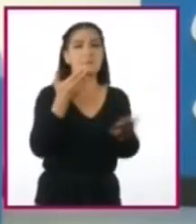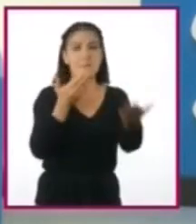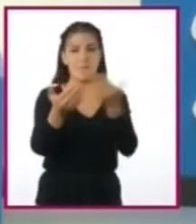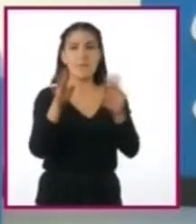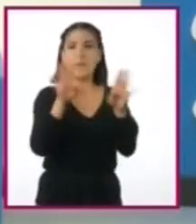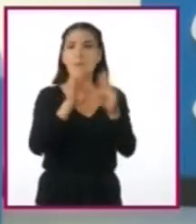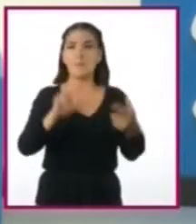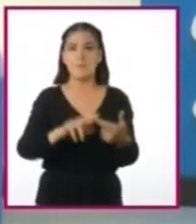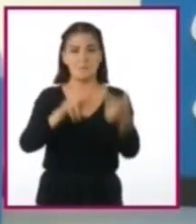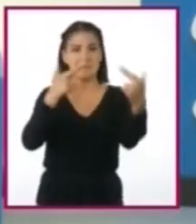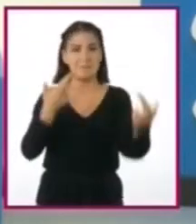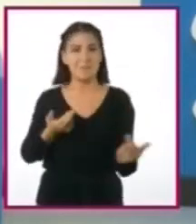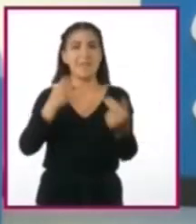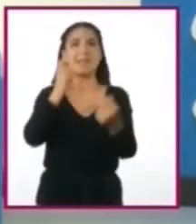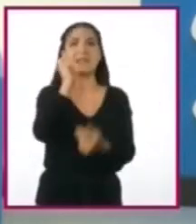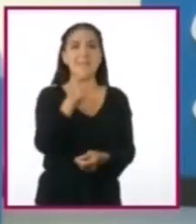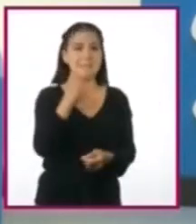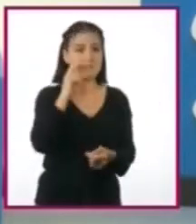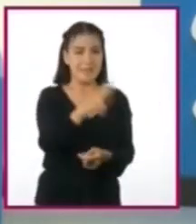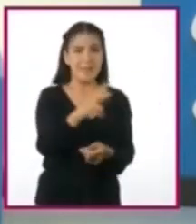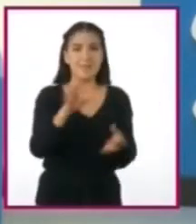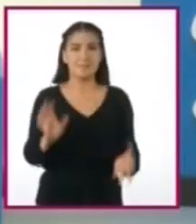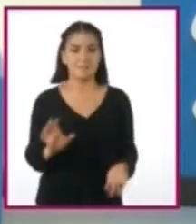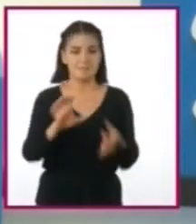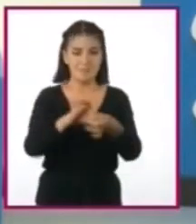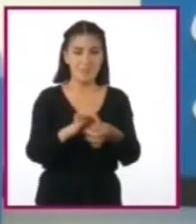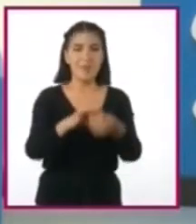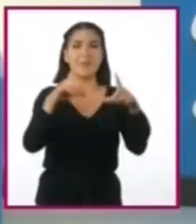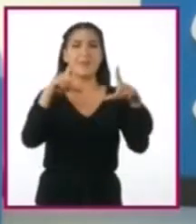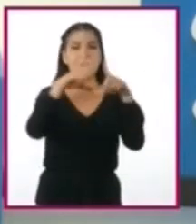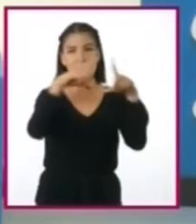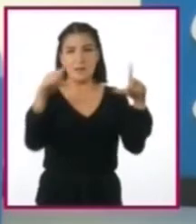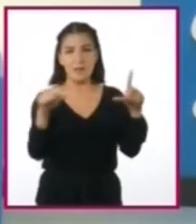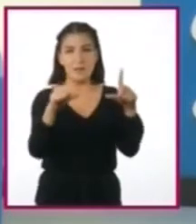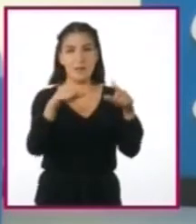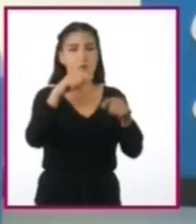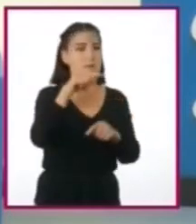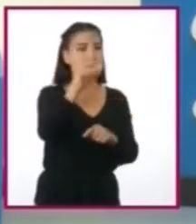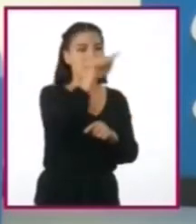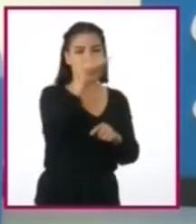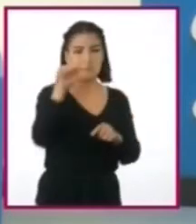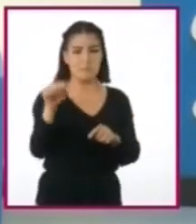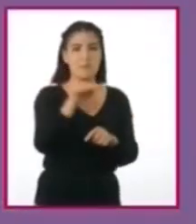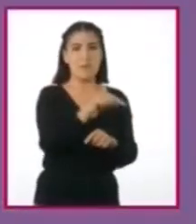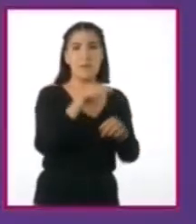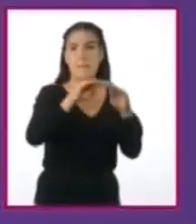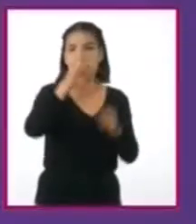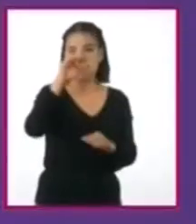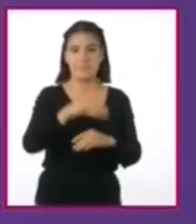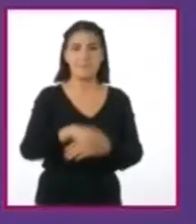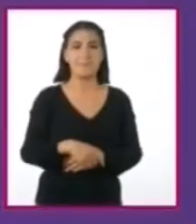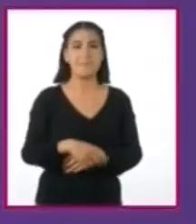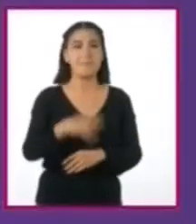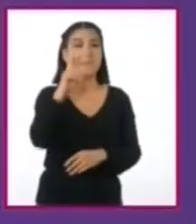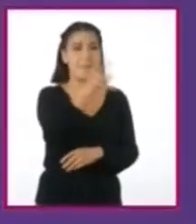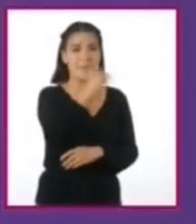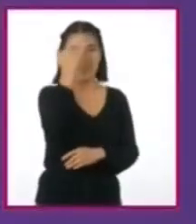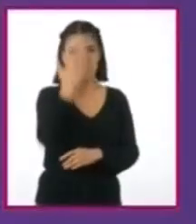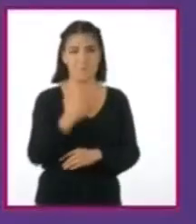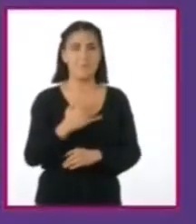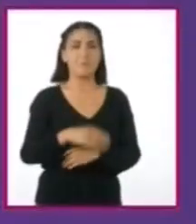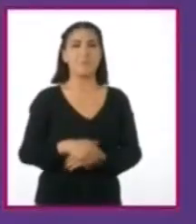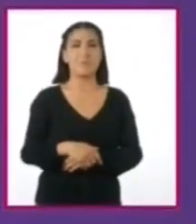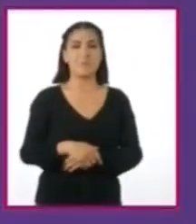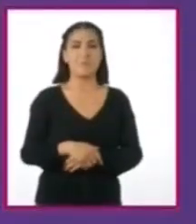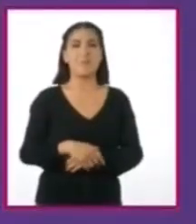relación directa que tienen los dos triángulos y sus lados correspondientes. En la imagen podemos ver